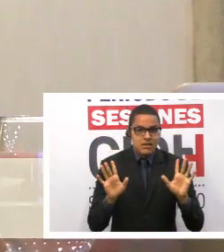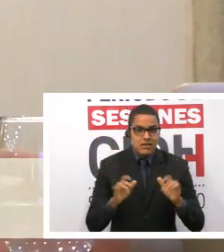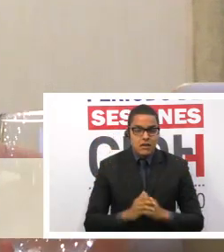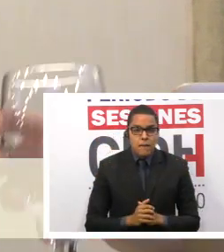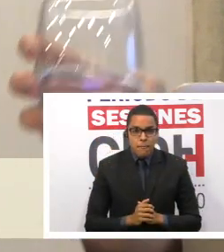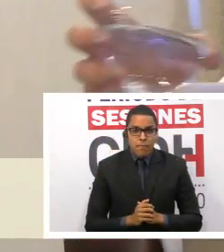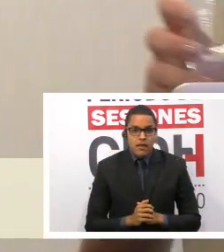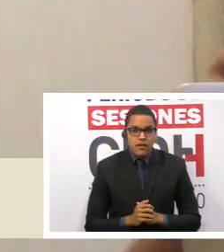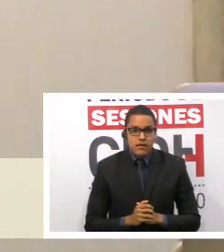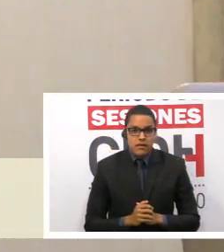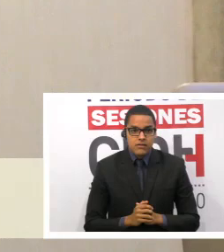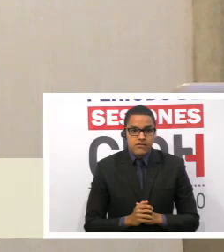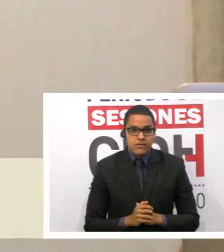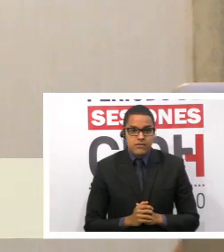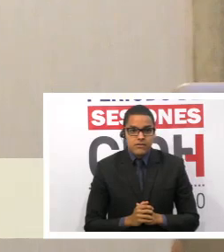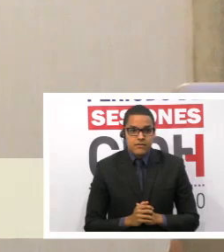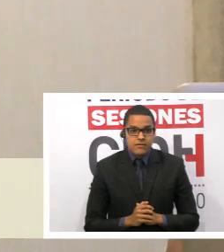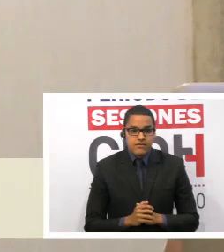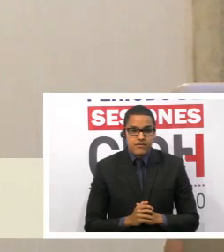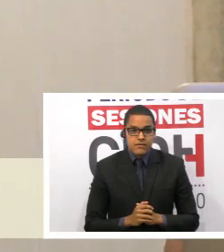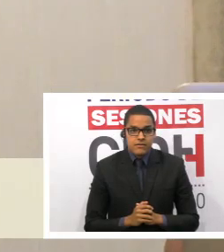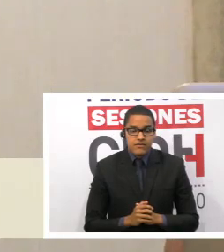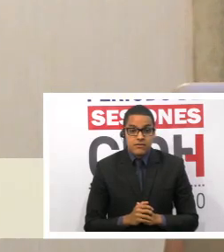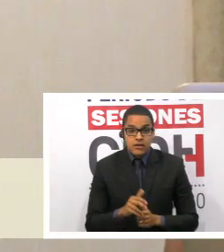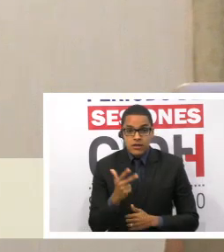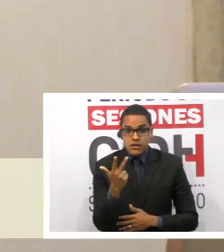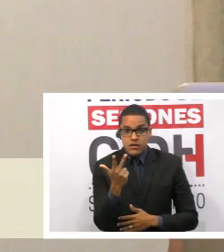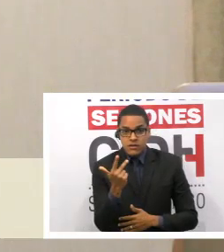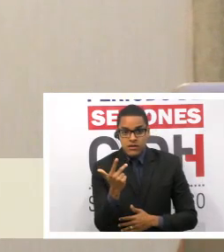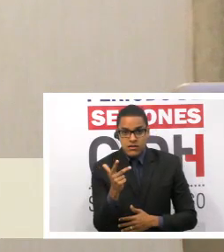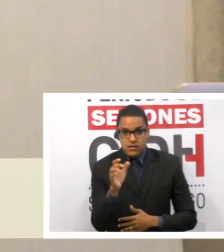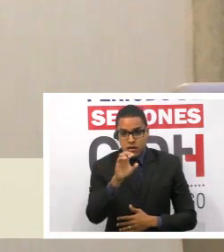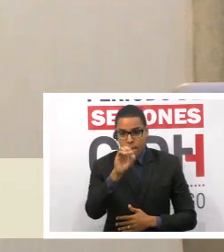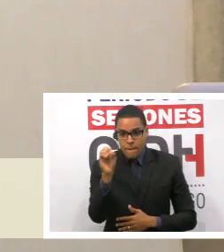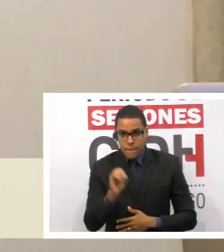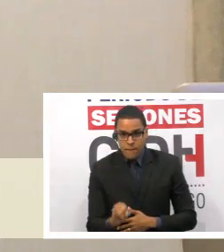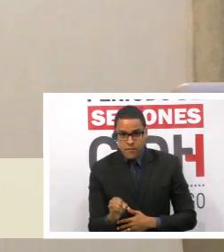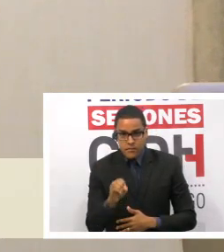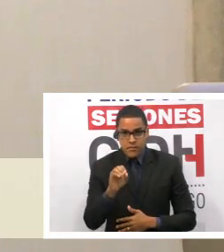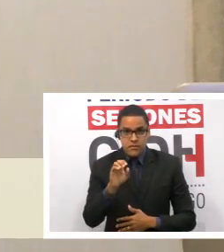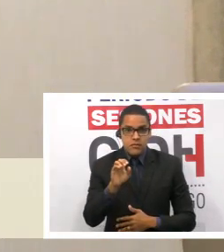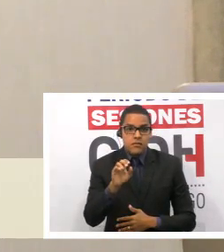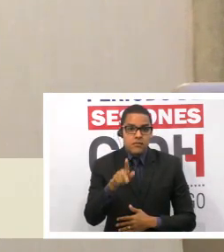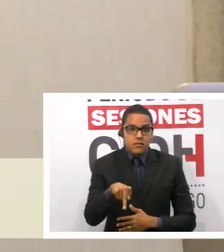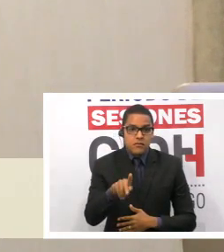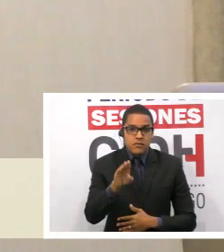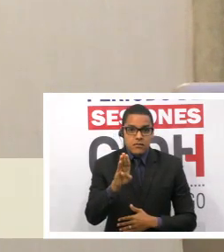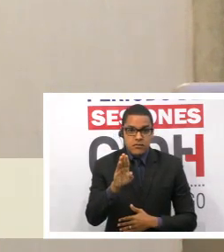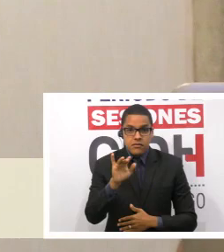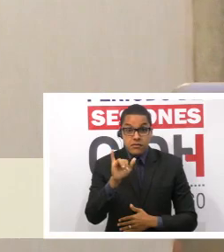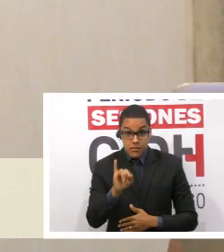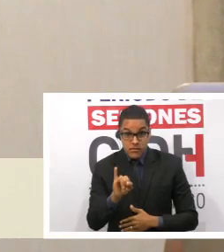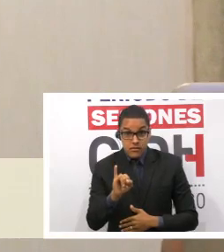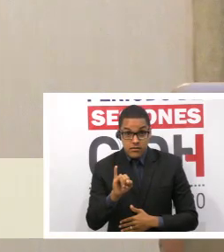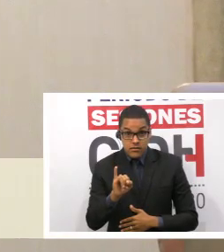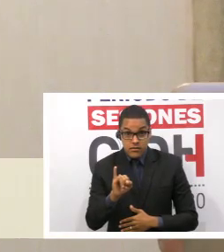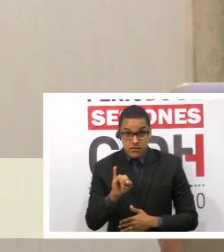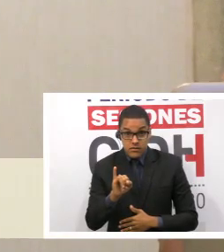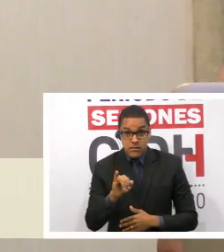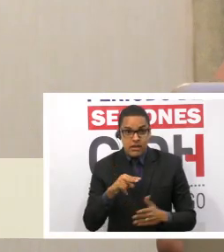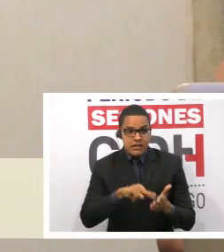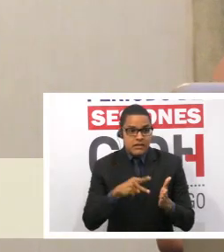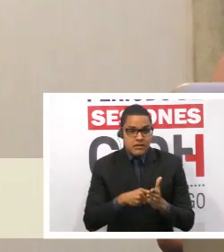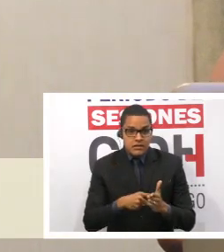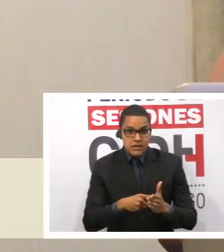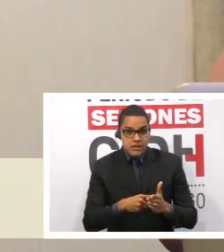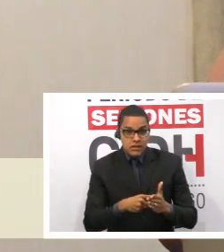latina' llegando en la actualidad apenas 13% del pp y lo que es una causa principal de que el gasto social per cápita sea uno de los más bajo de